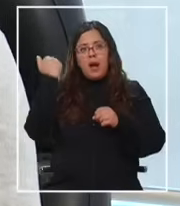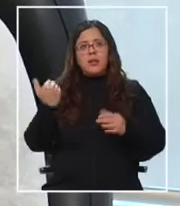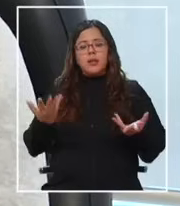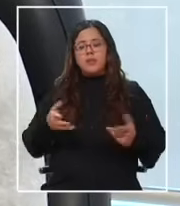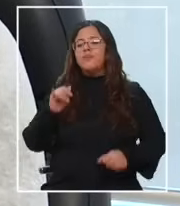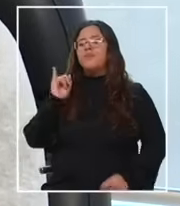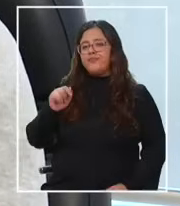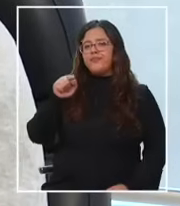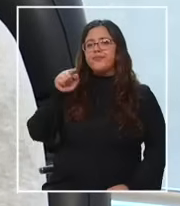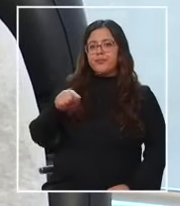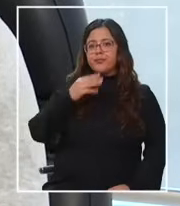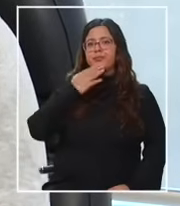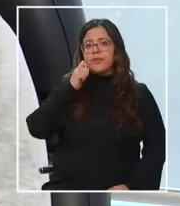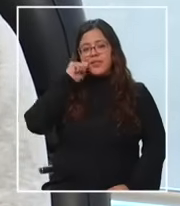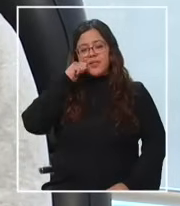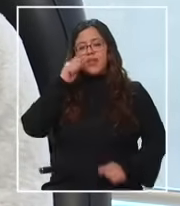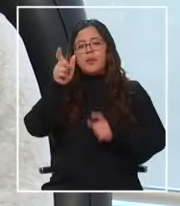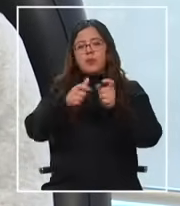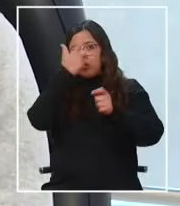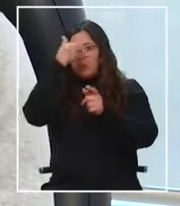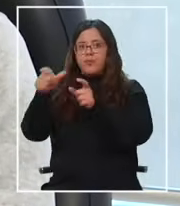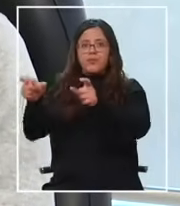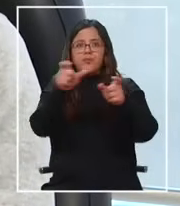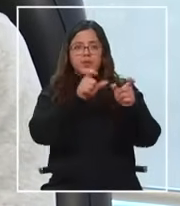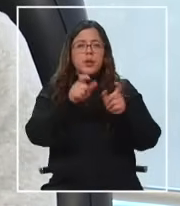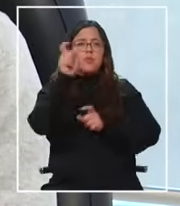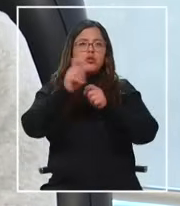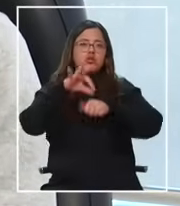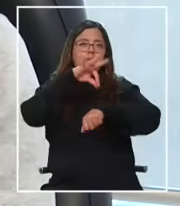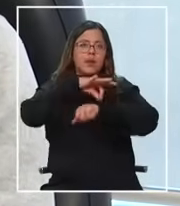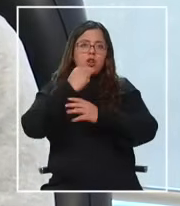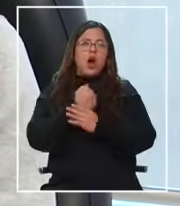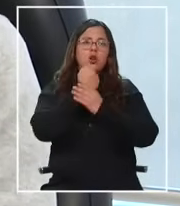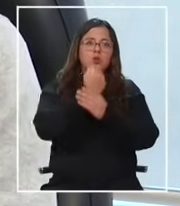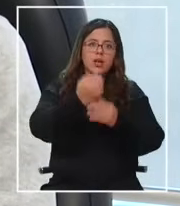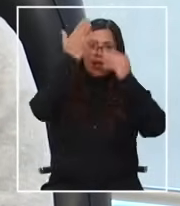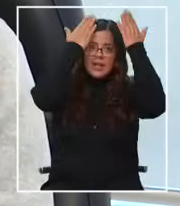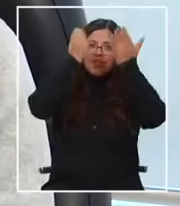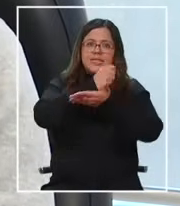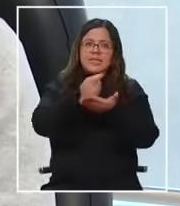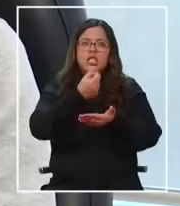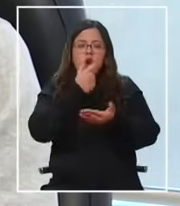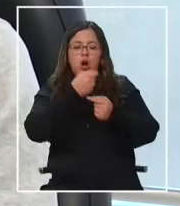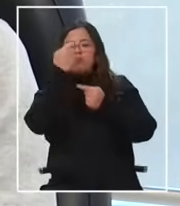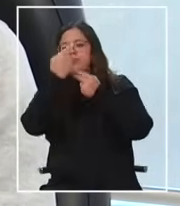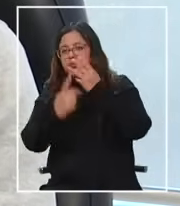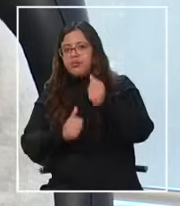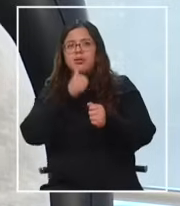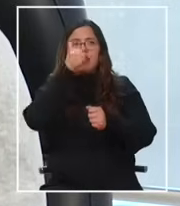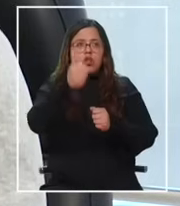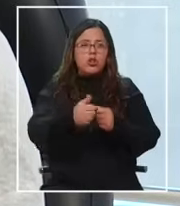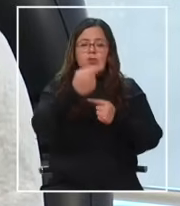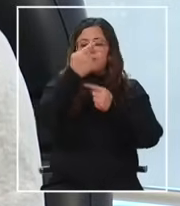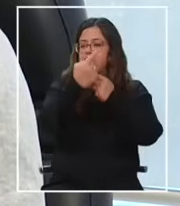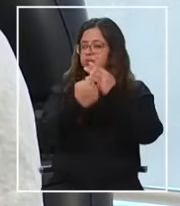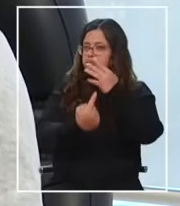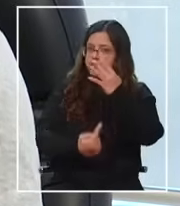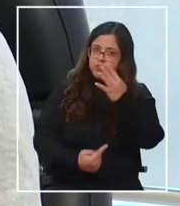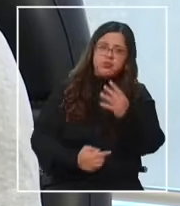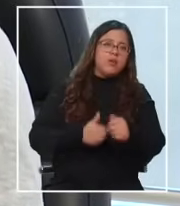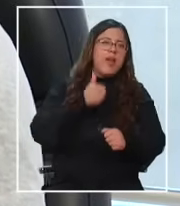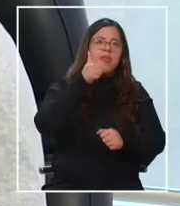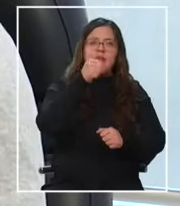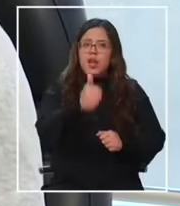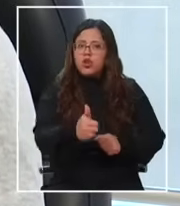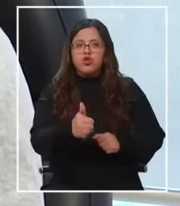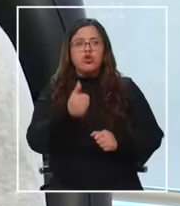Claro, eso incluye guardias, auxiliares, paramédicos, enfermeros, psicólogos, psiquiatras, el director del hospital, el encargado, el director,